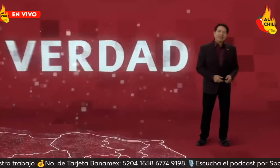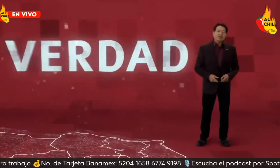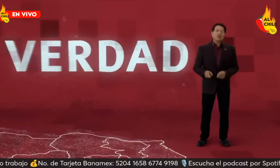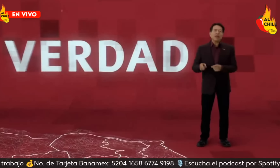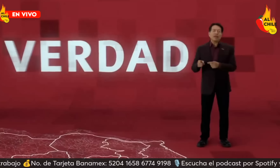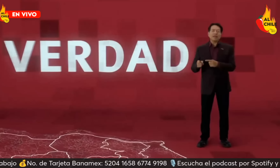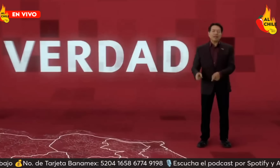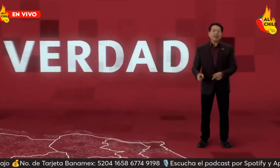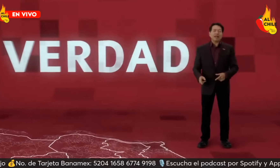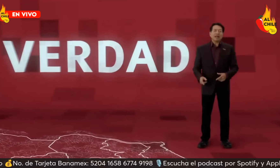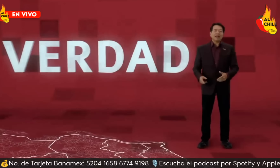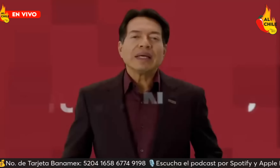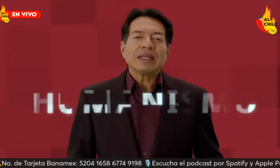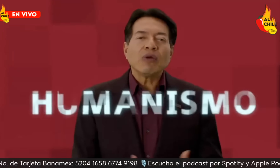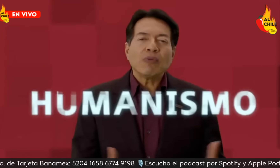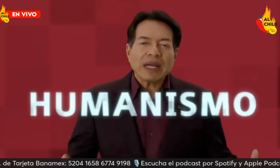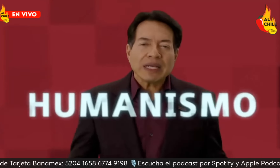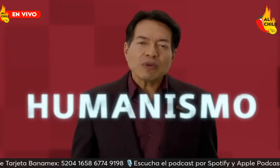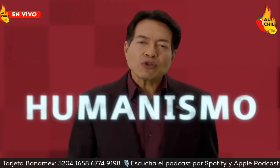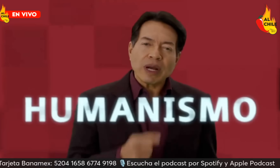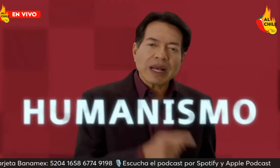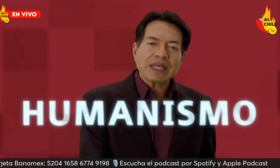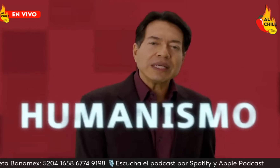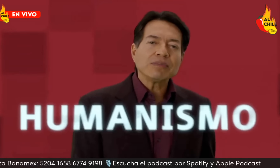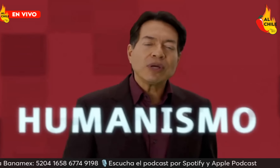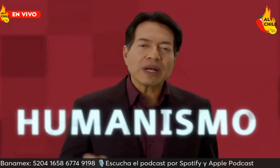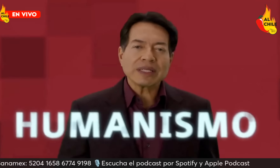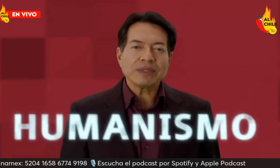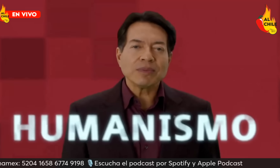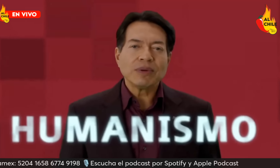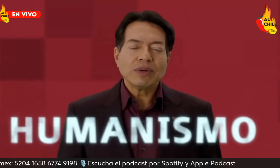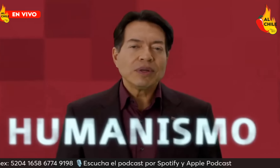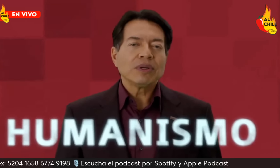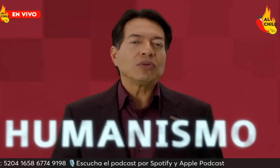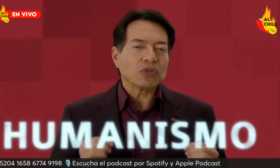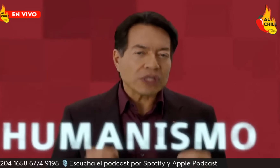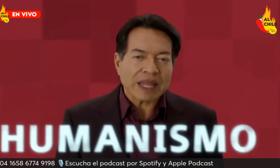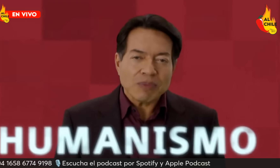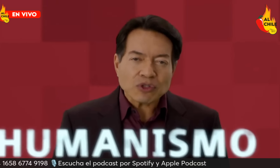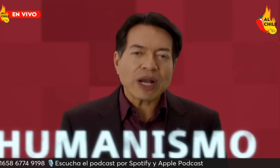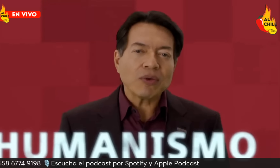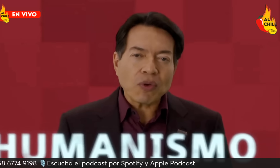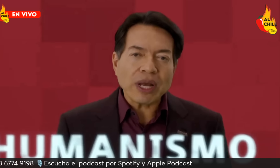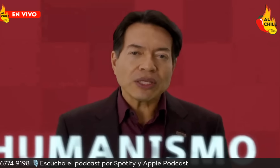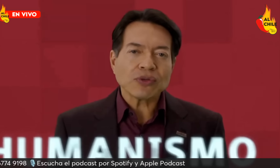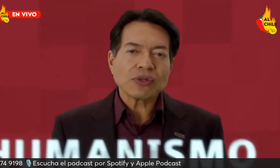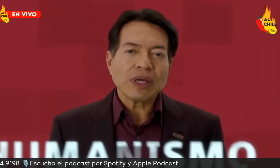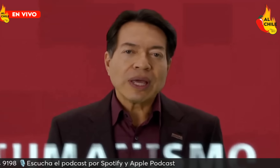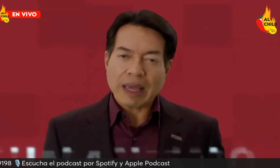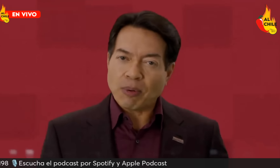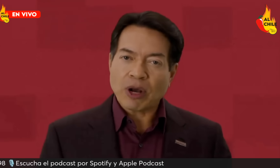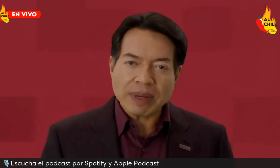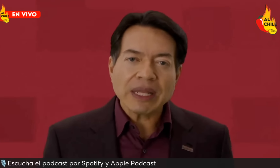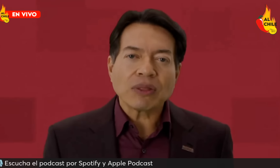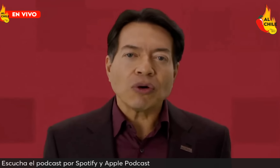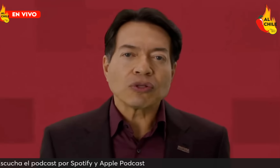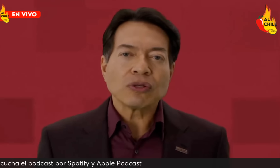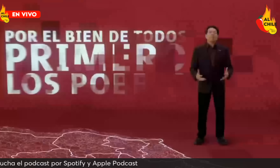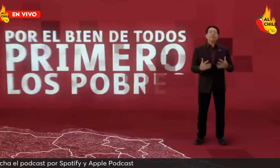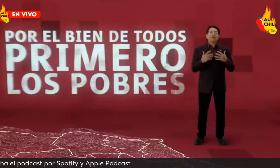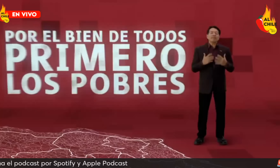verdad sobre la mentira, del humanismo sobre el clasismo y el racismo. Nos ha demostrado con hechos que por el